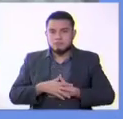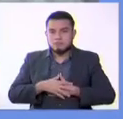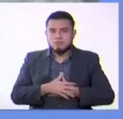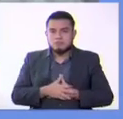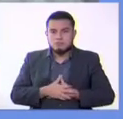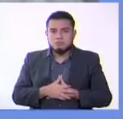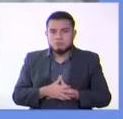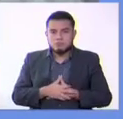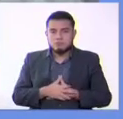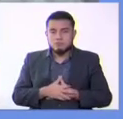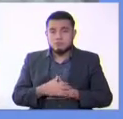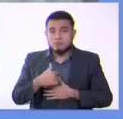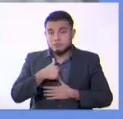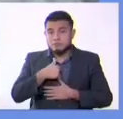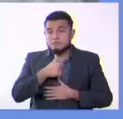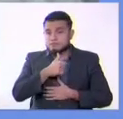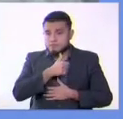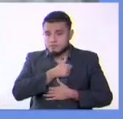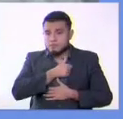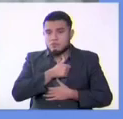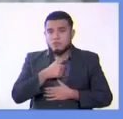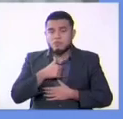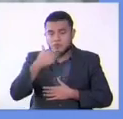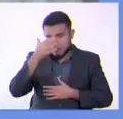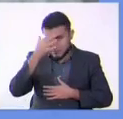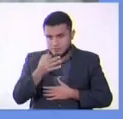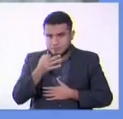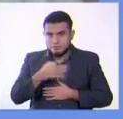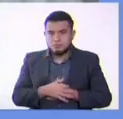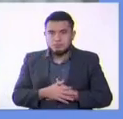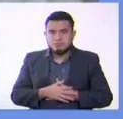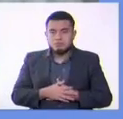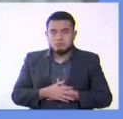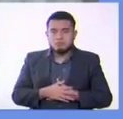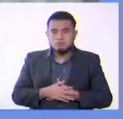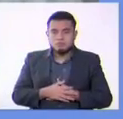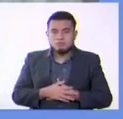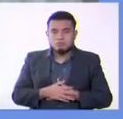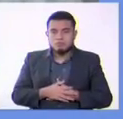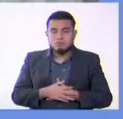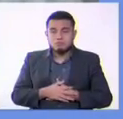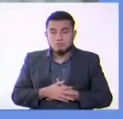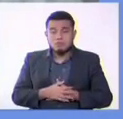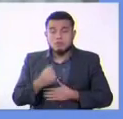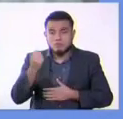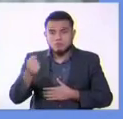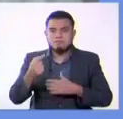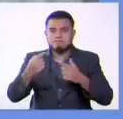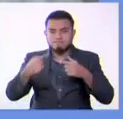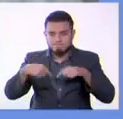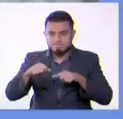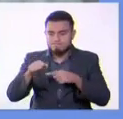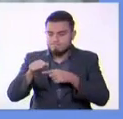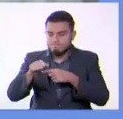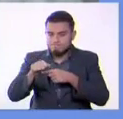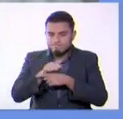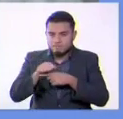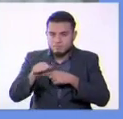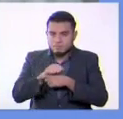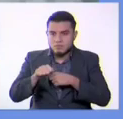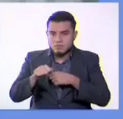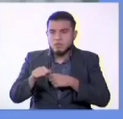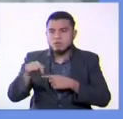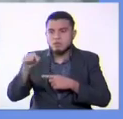Y yo personalmente creo que es importante seguir practicando estas tradiciones